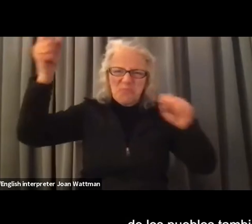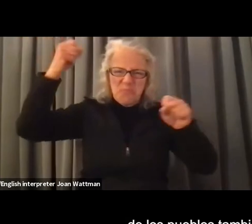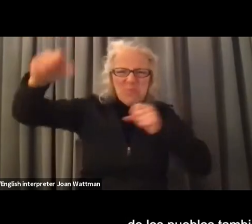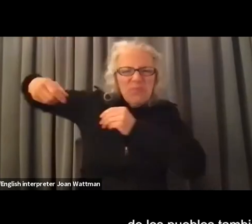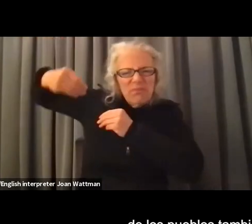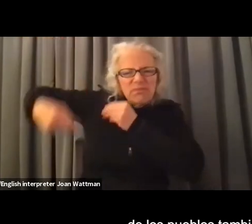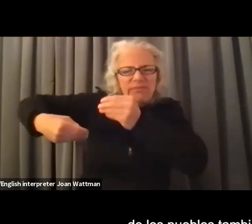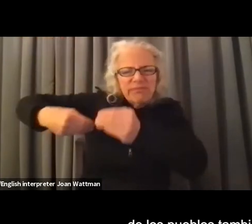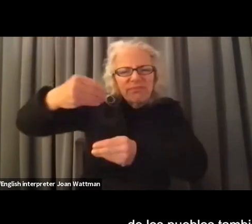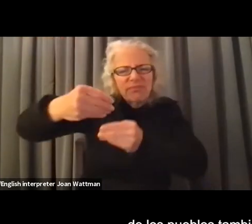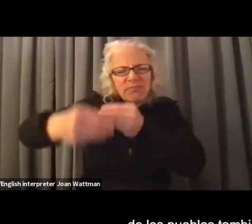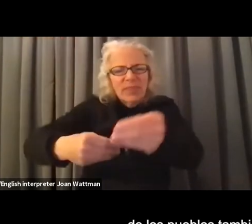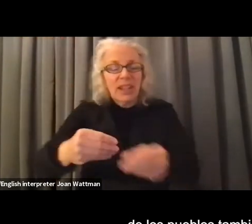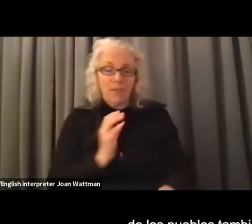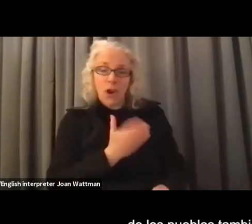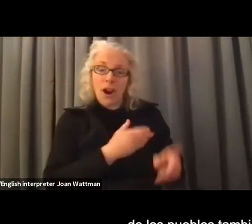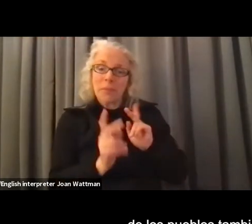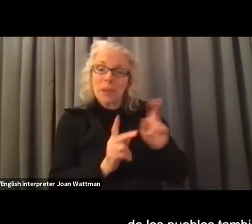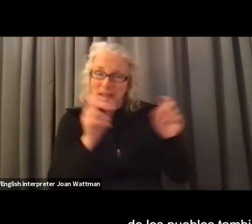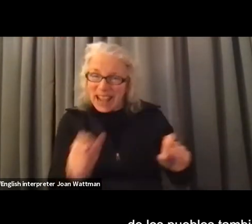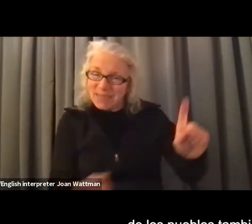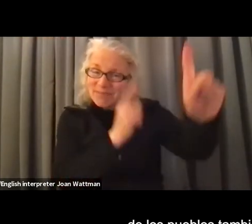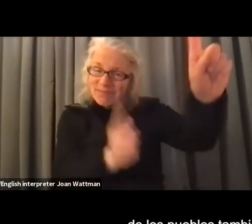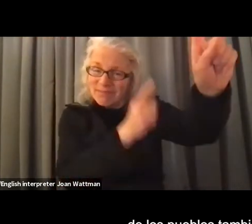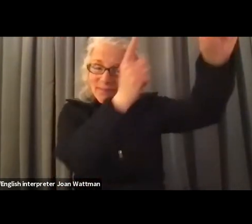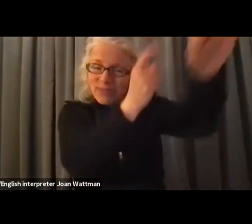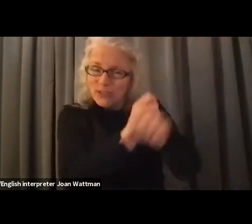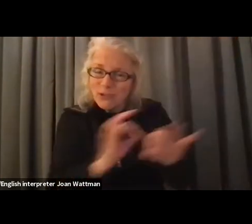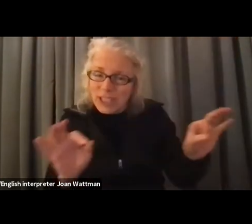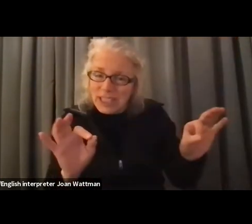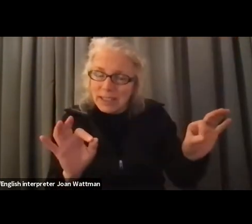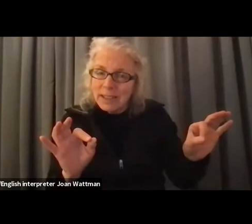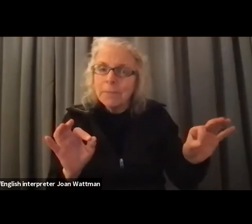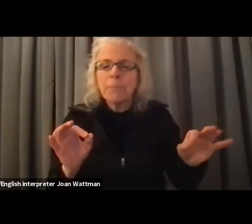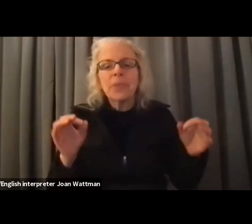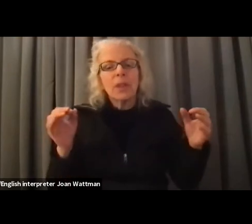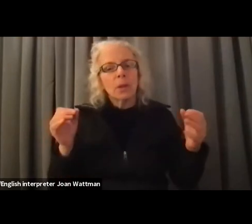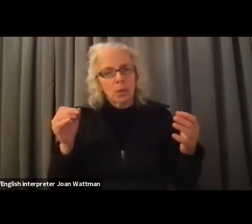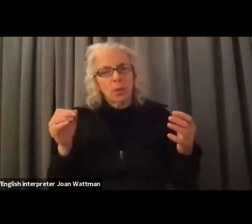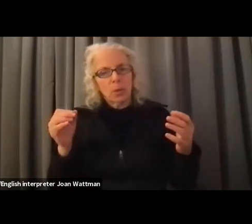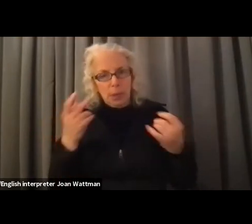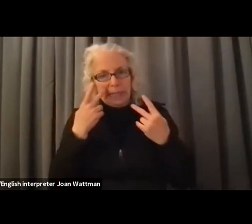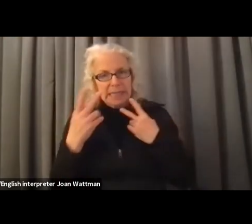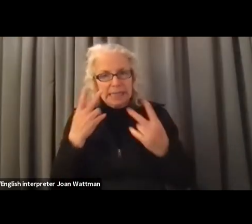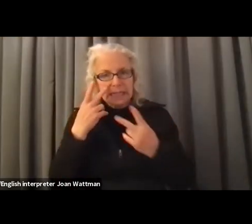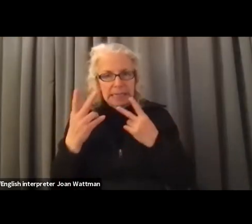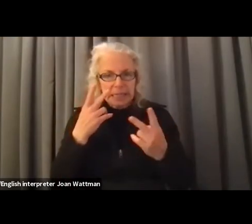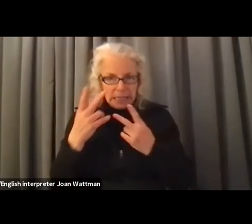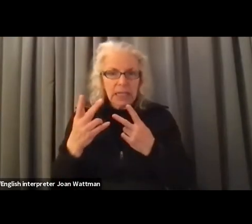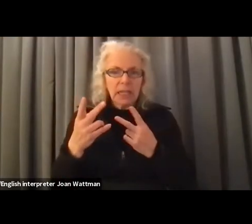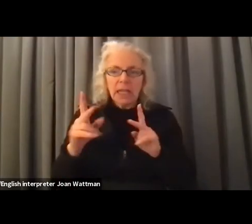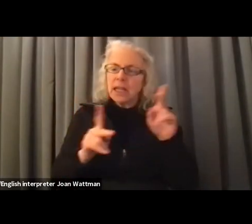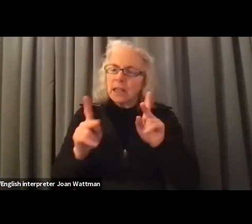la autonomía y la autodeterminación de los pueblos, de autogobernarse, ¿sí?